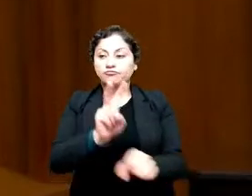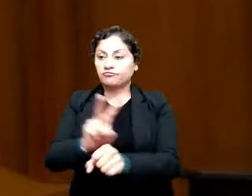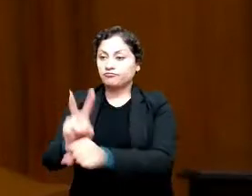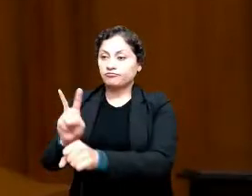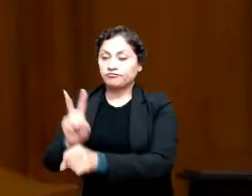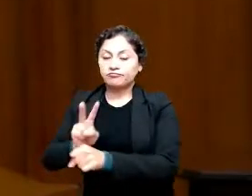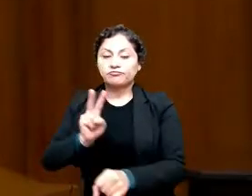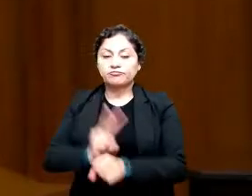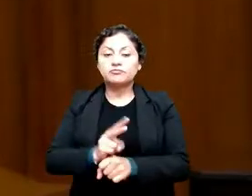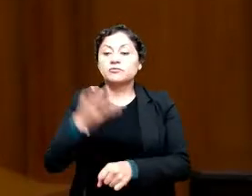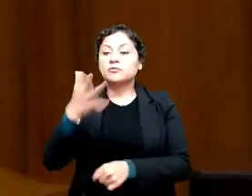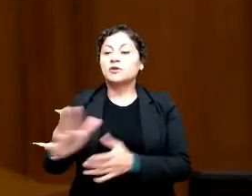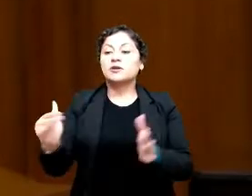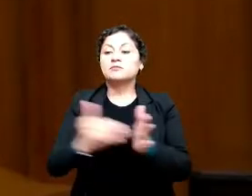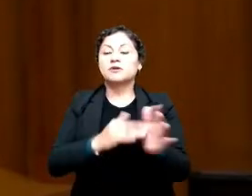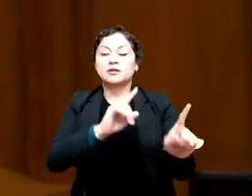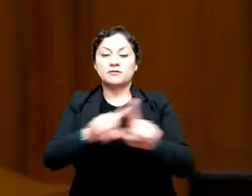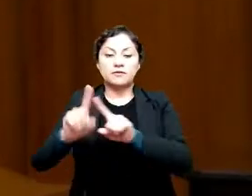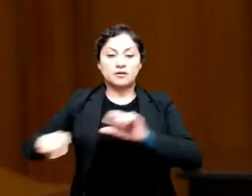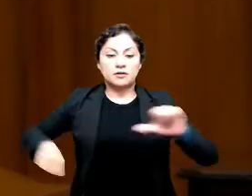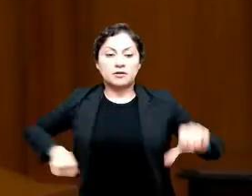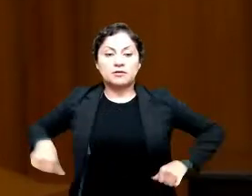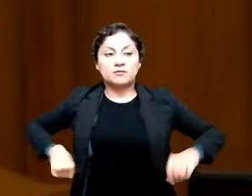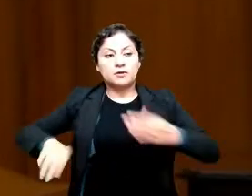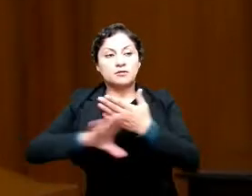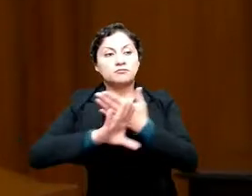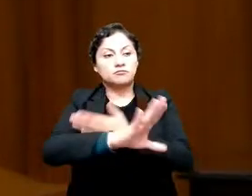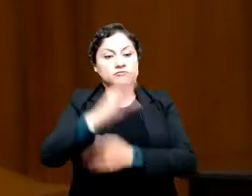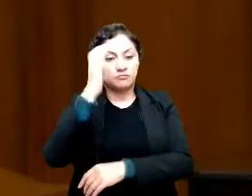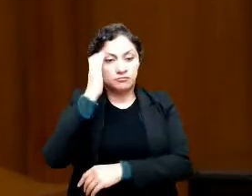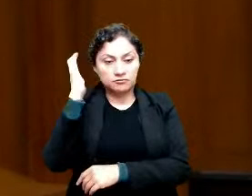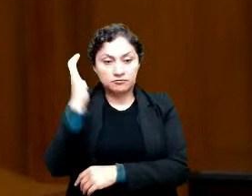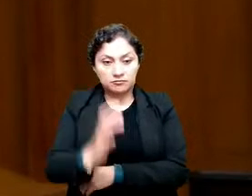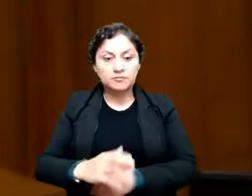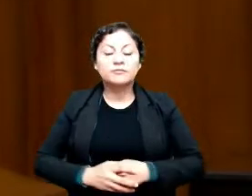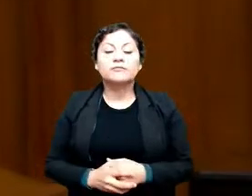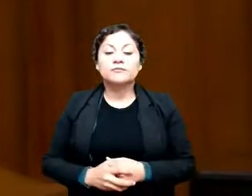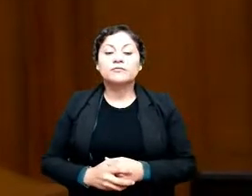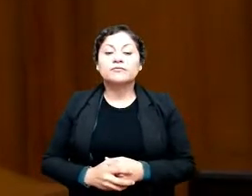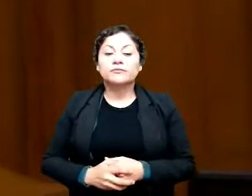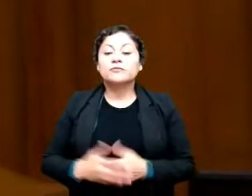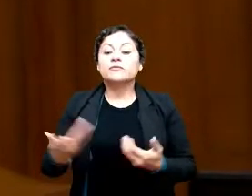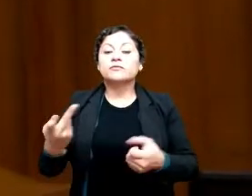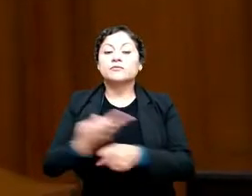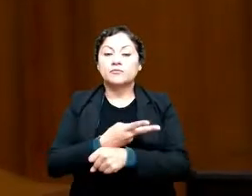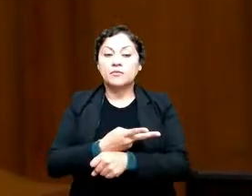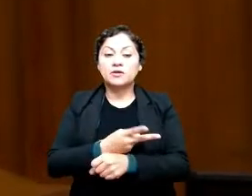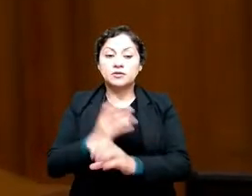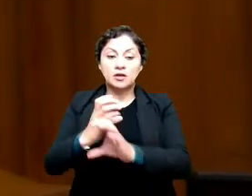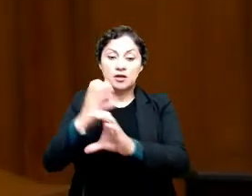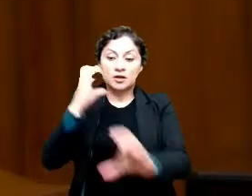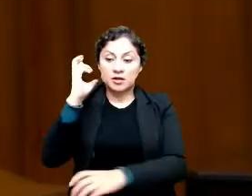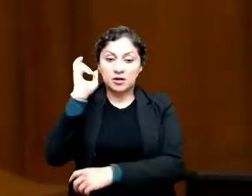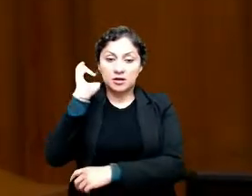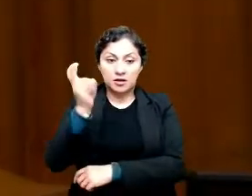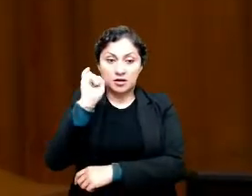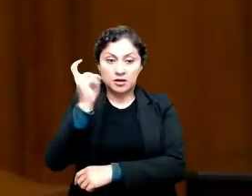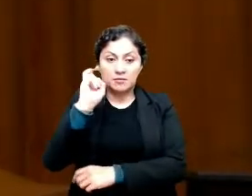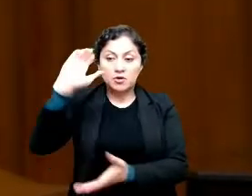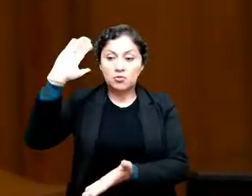el combate de delitos. Con respecto al inicio de la administración, la reducción del robo a transporte va en